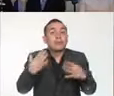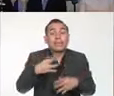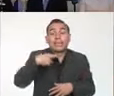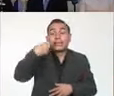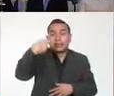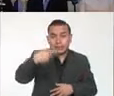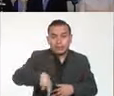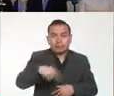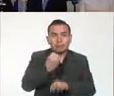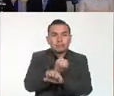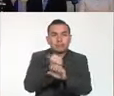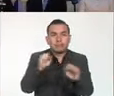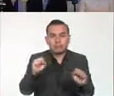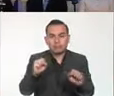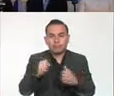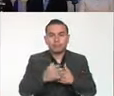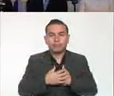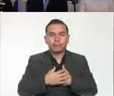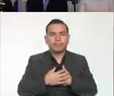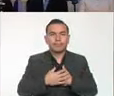real.